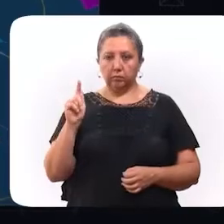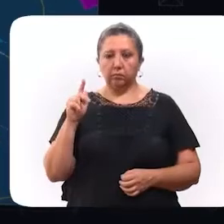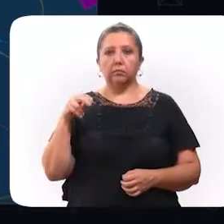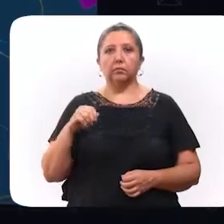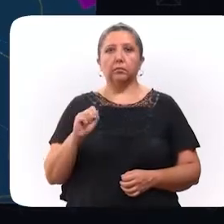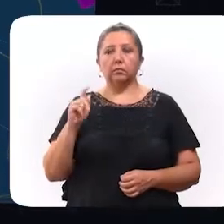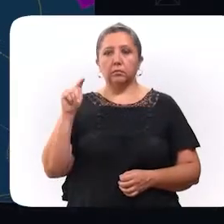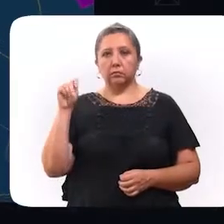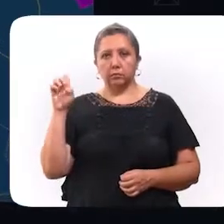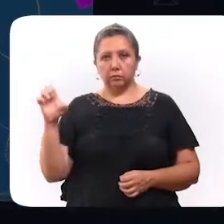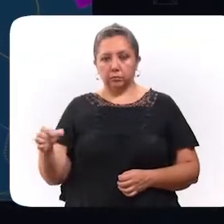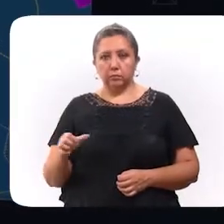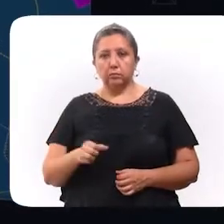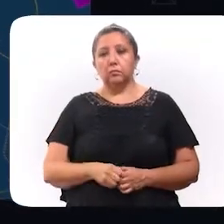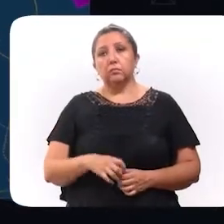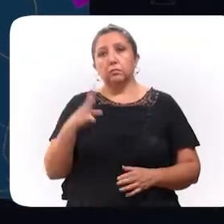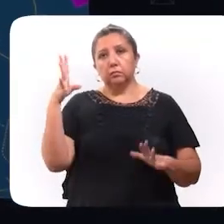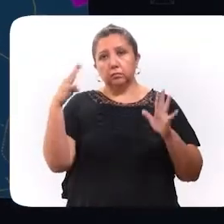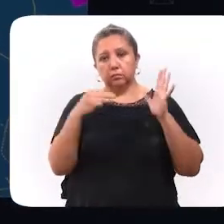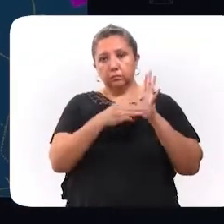11,870 en la zona oriente,